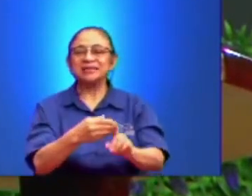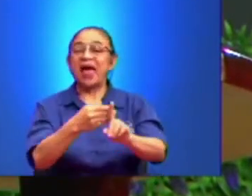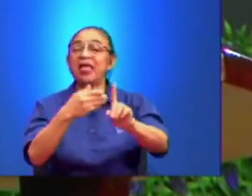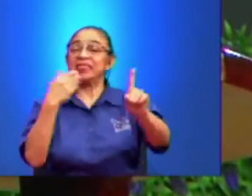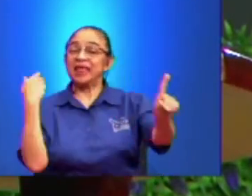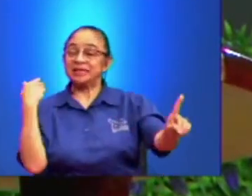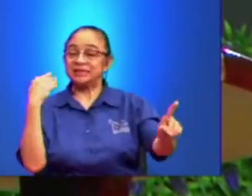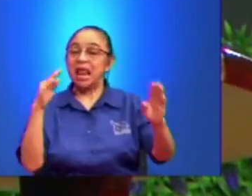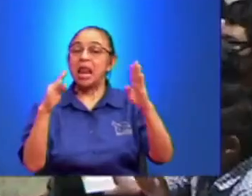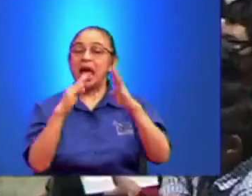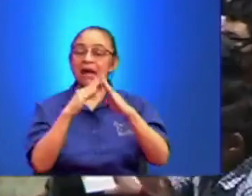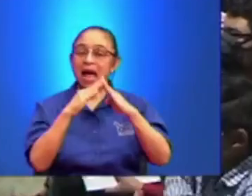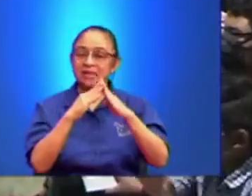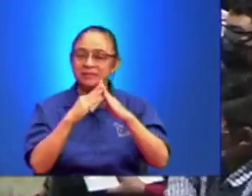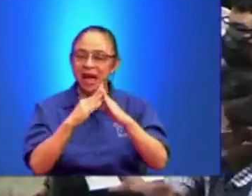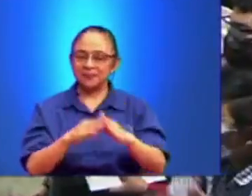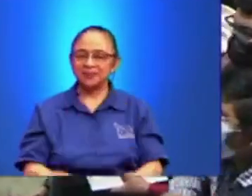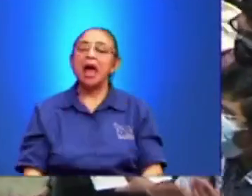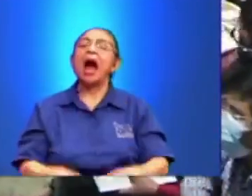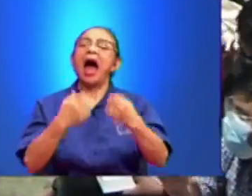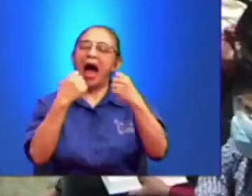estamos acá